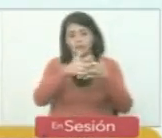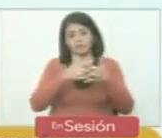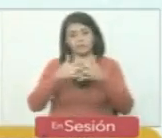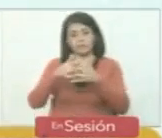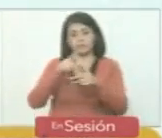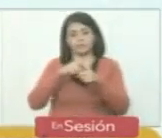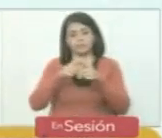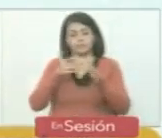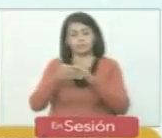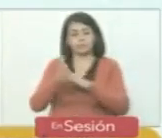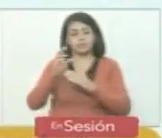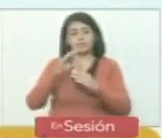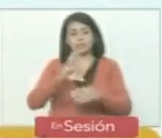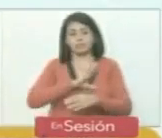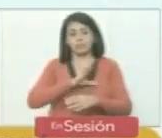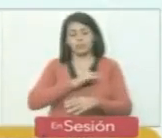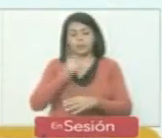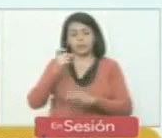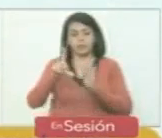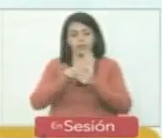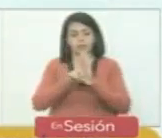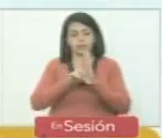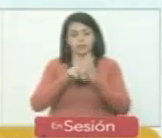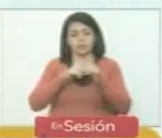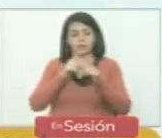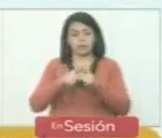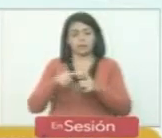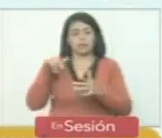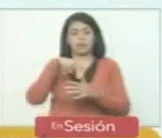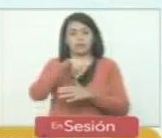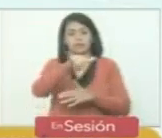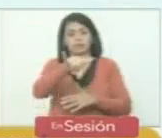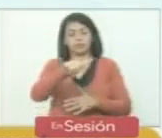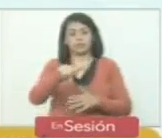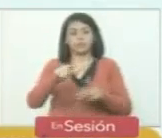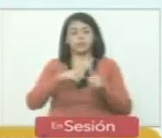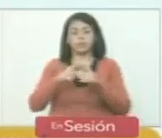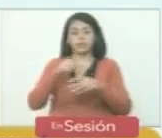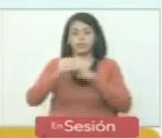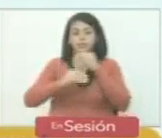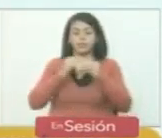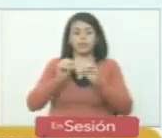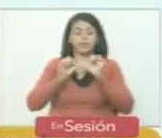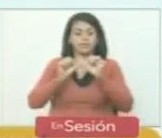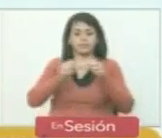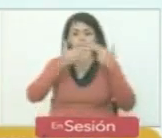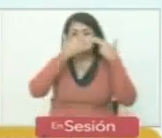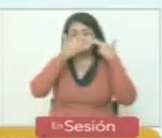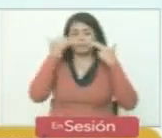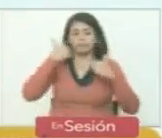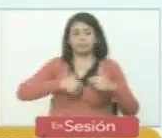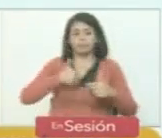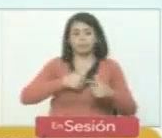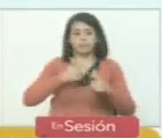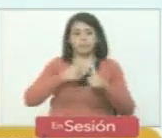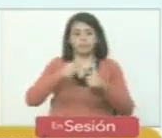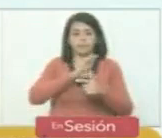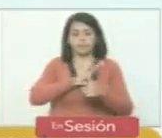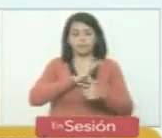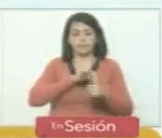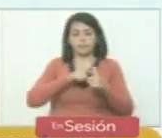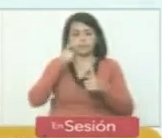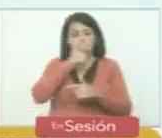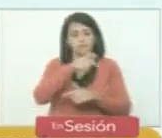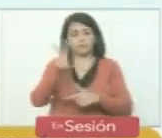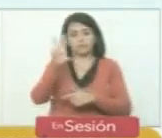norteamericano de apropiarse ilegalmente del avión secuestrado en la República Argentina que pertenece al